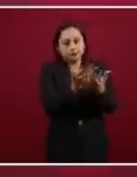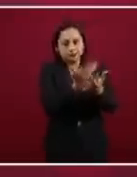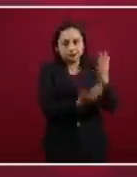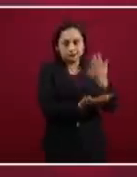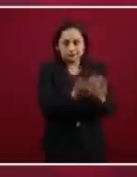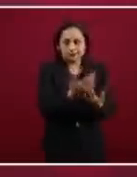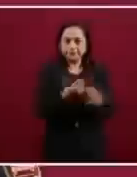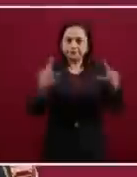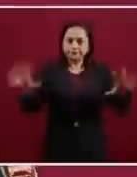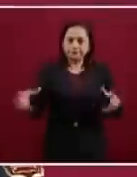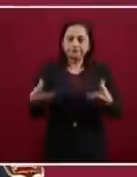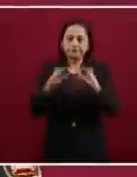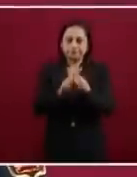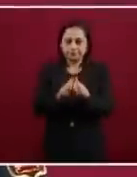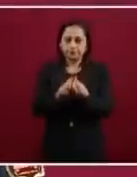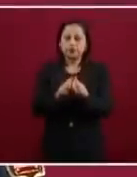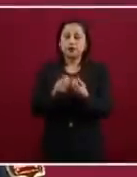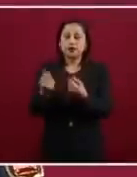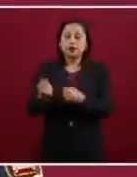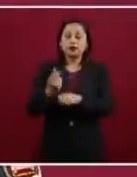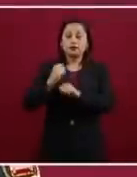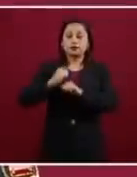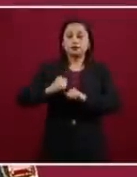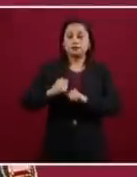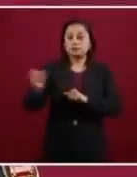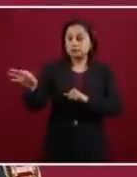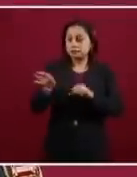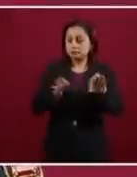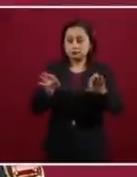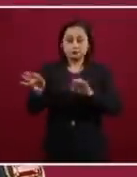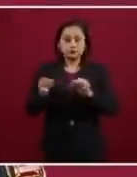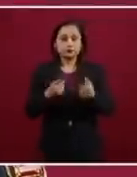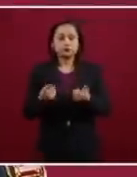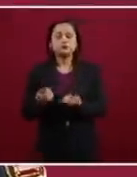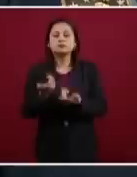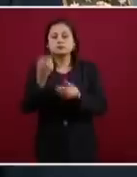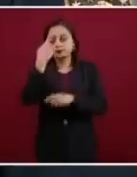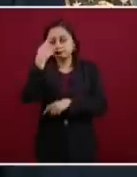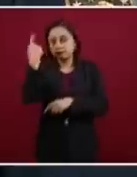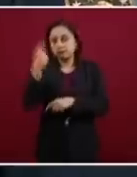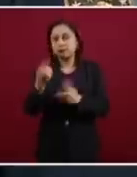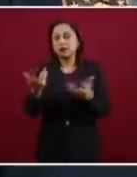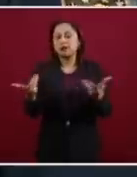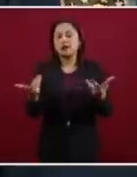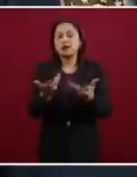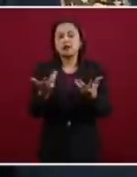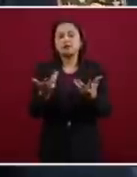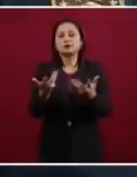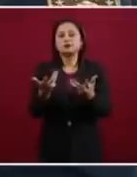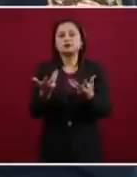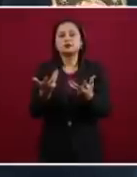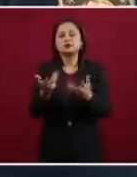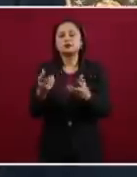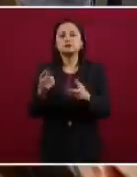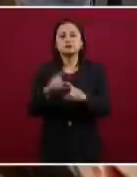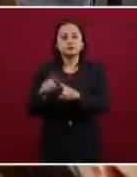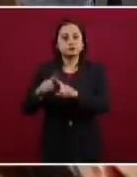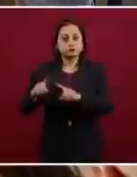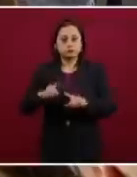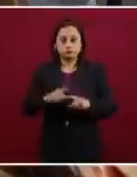va desde moviendo a los diferentes efectivos para desarrollar las operaciones